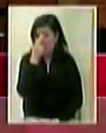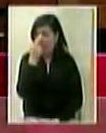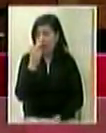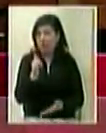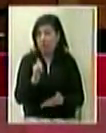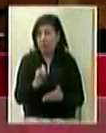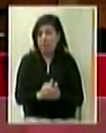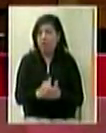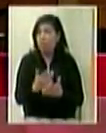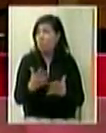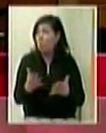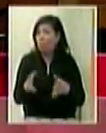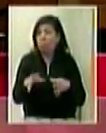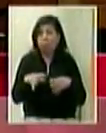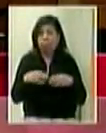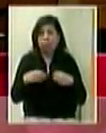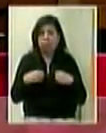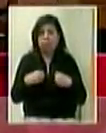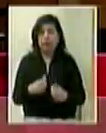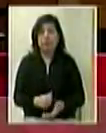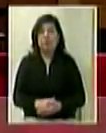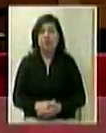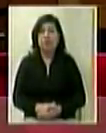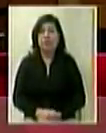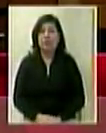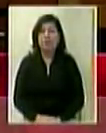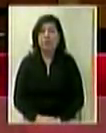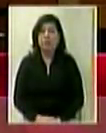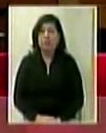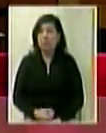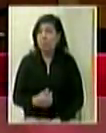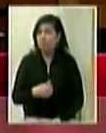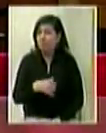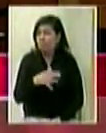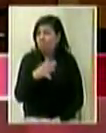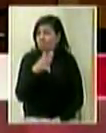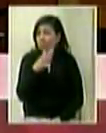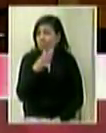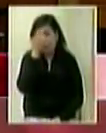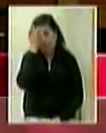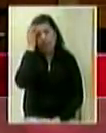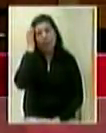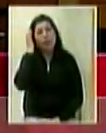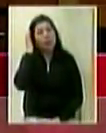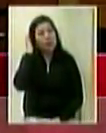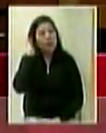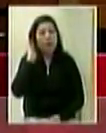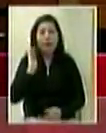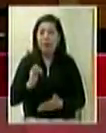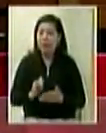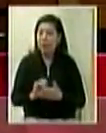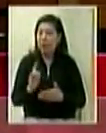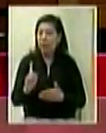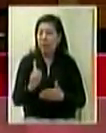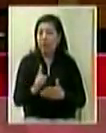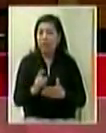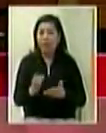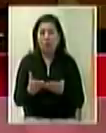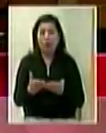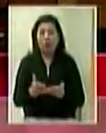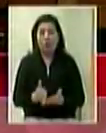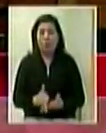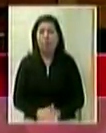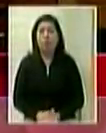que no admiten a determinados alumnos yo no creo que esa sea una discriminación sino que cada centro